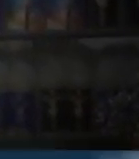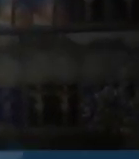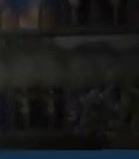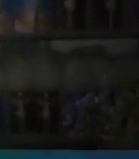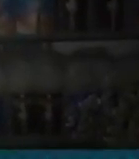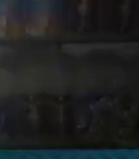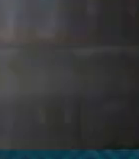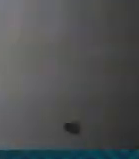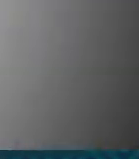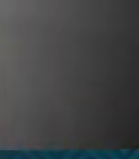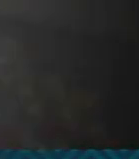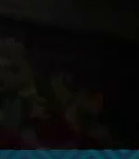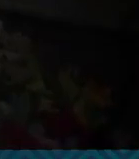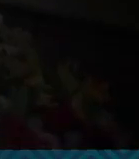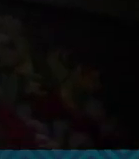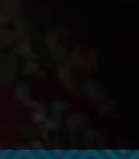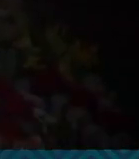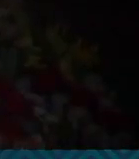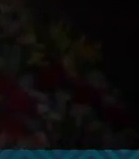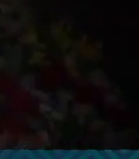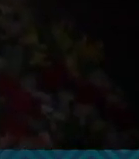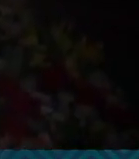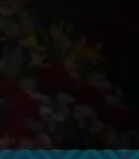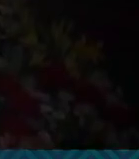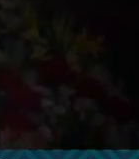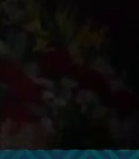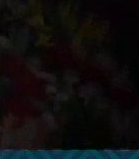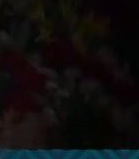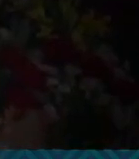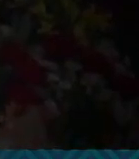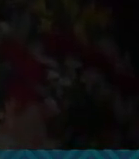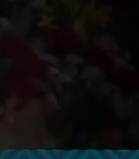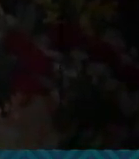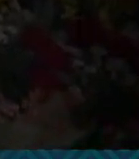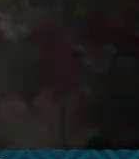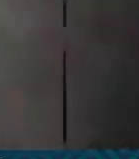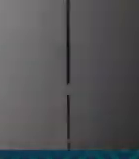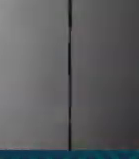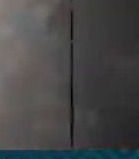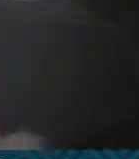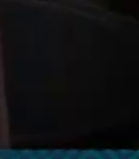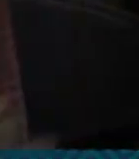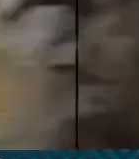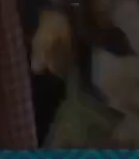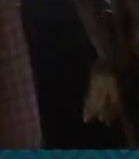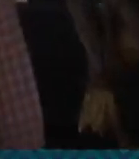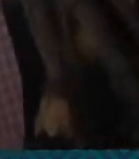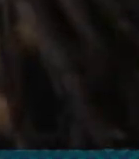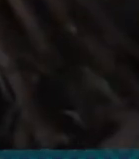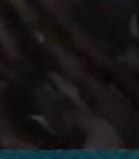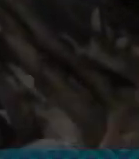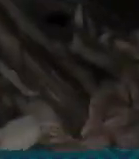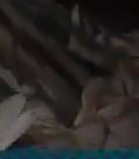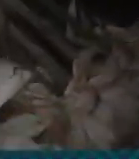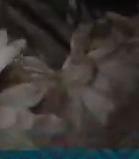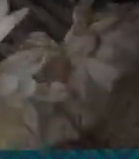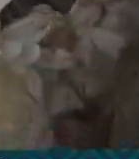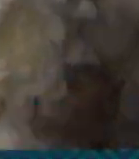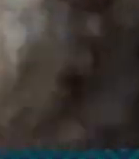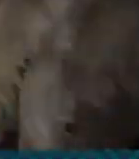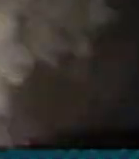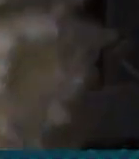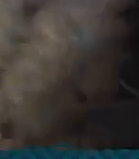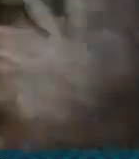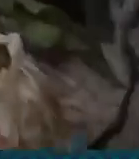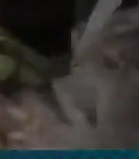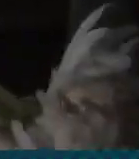aquí, nadie hace nada, y yo feliz. La impotencia y la desesperación invade a personas que se están